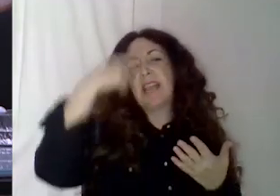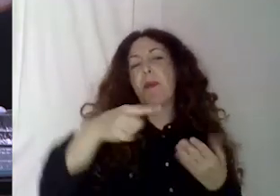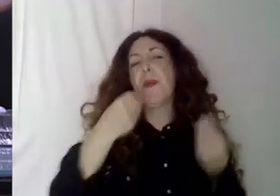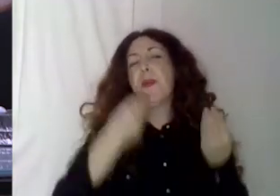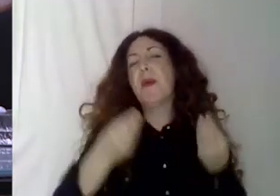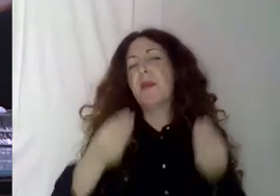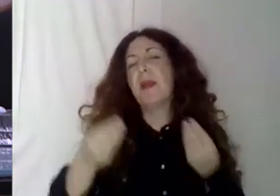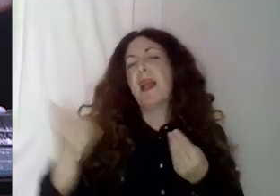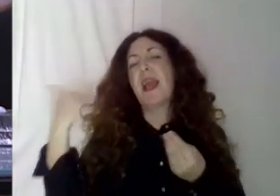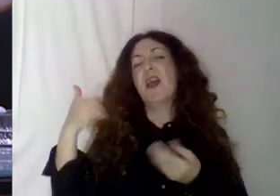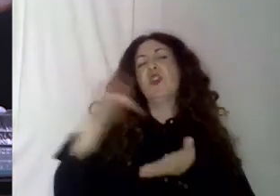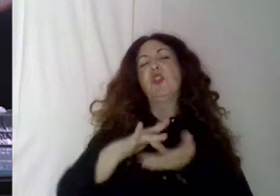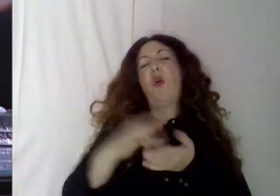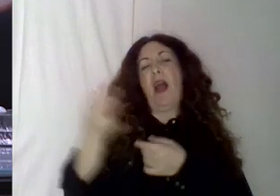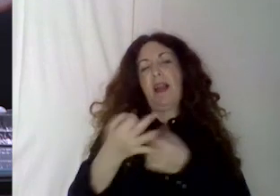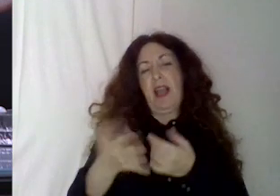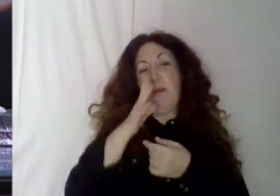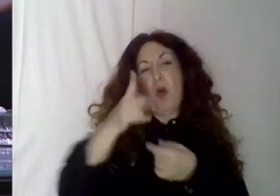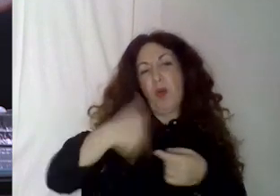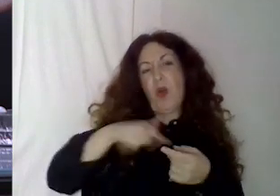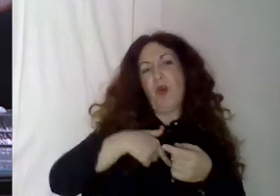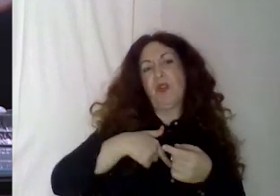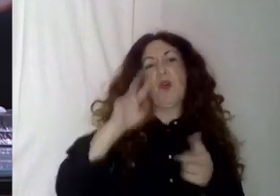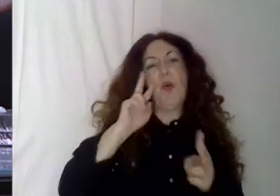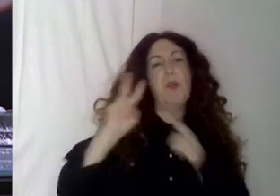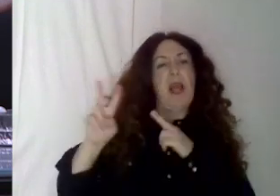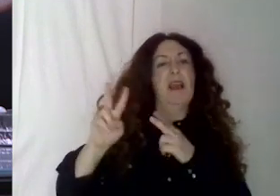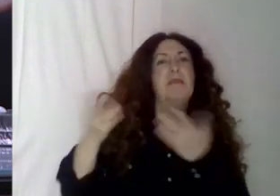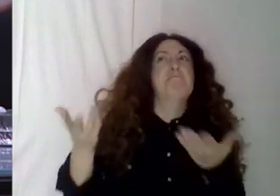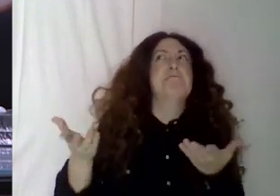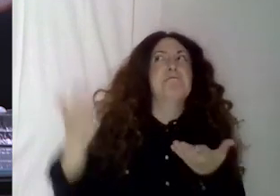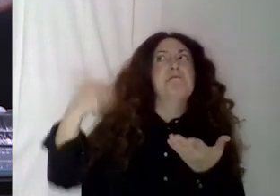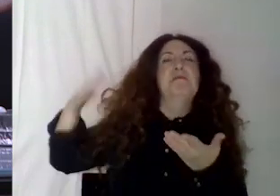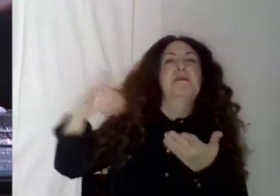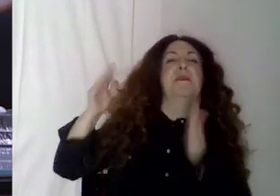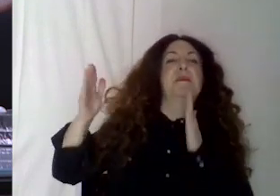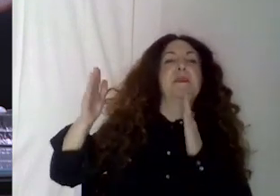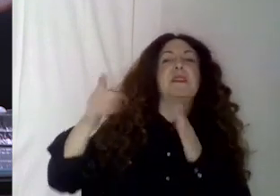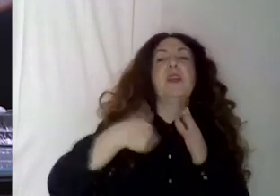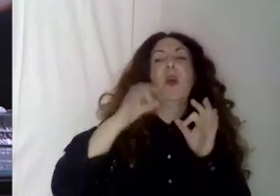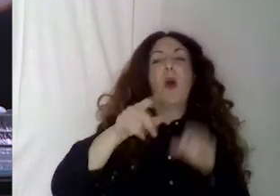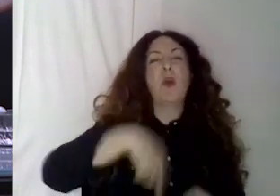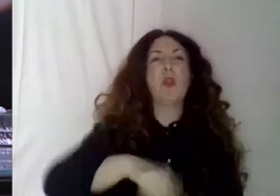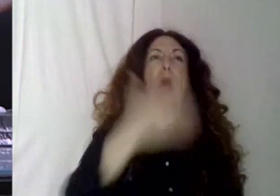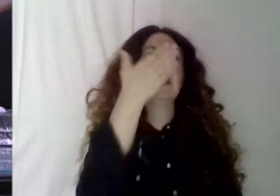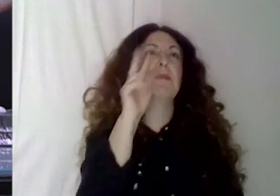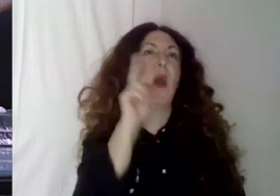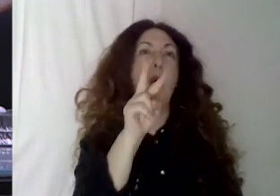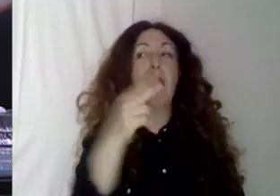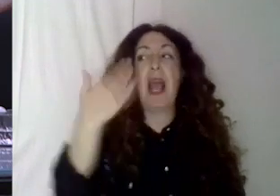60, que está hablando en un artículo muy divertido que se llama Shakespeare in the Bush. citando otra vez a Shakespeare, Marlowe,